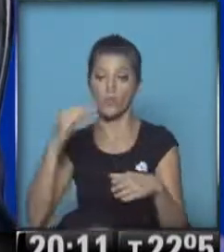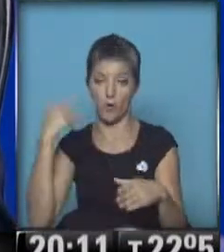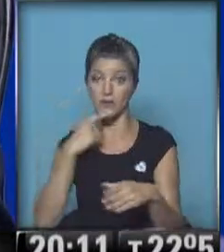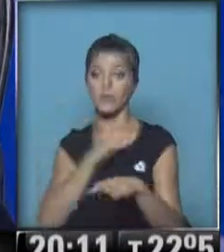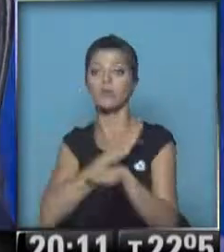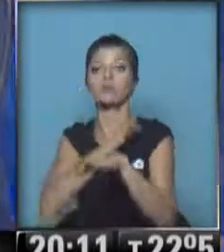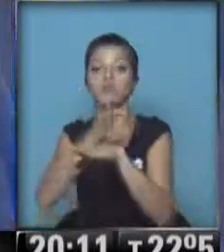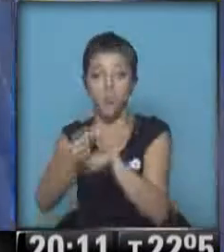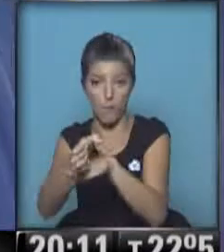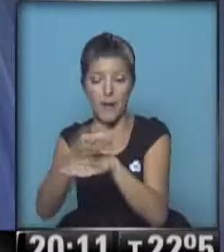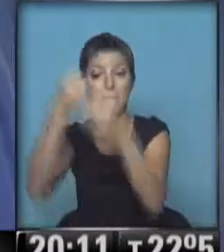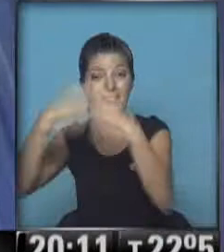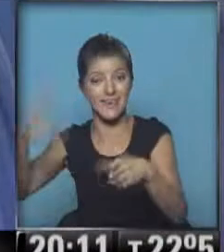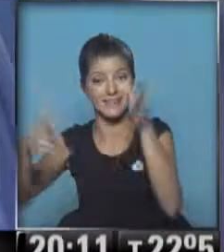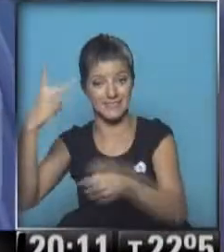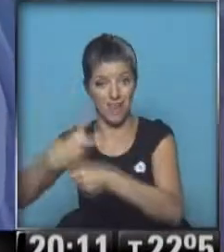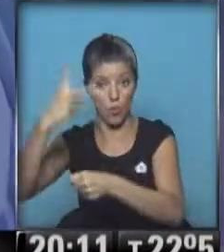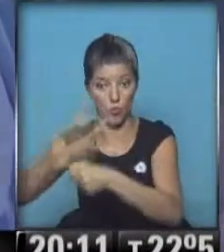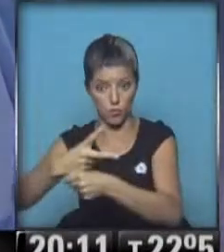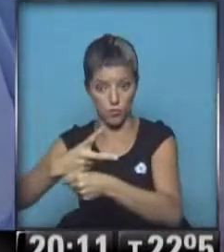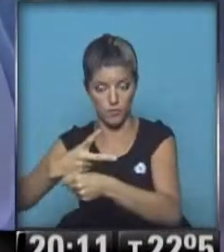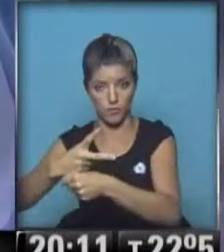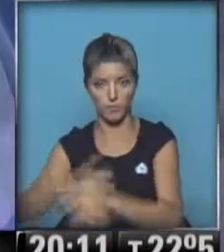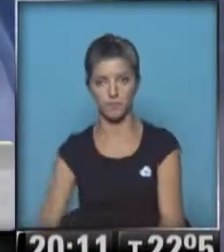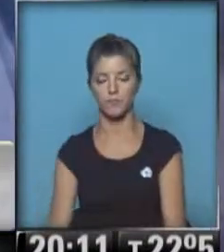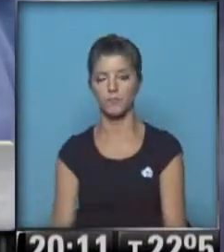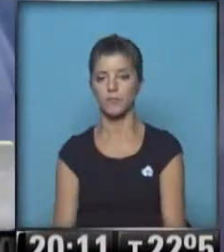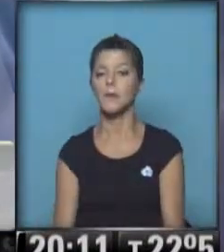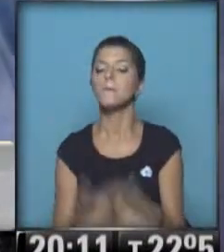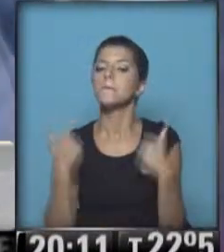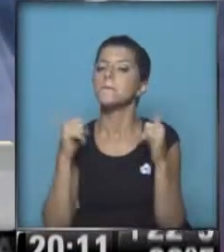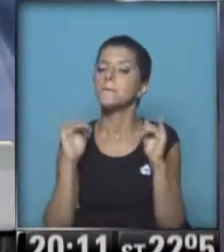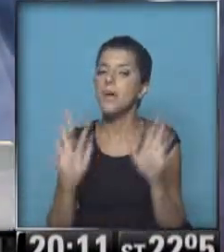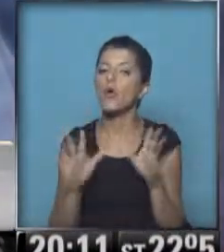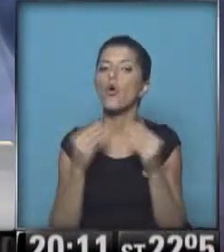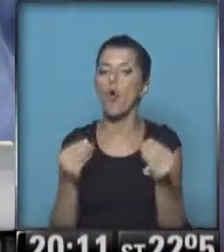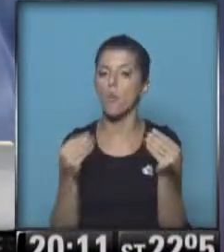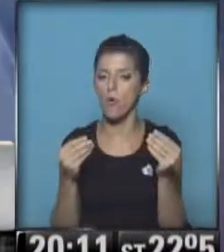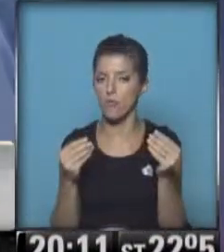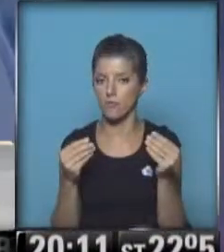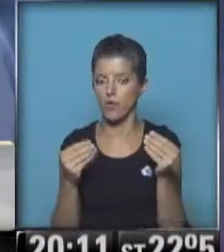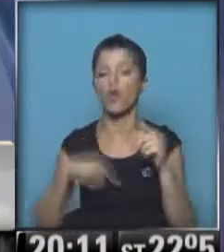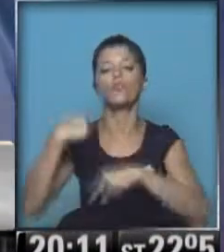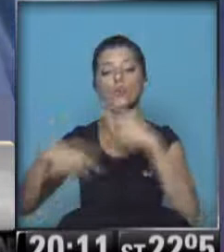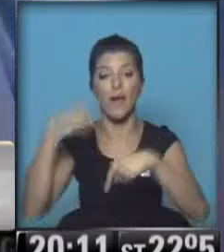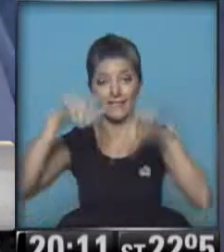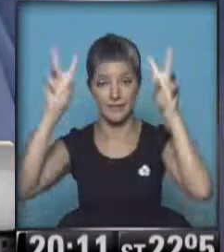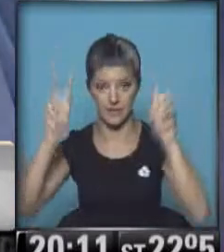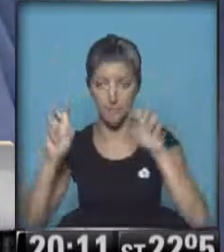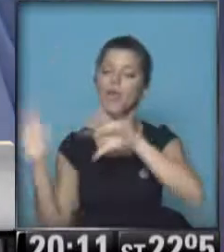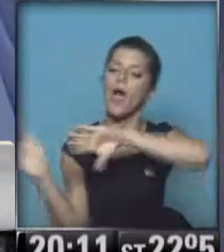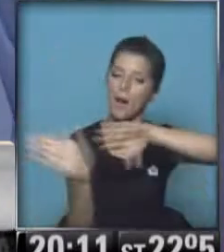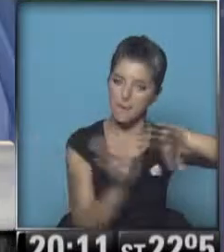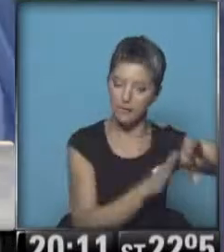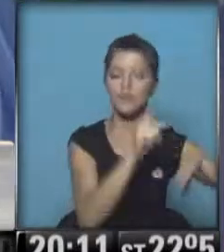manga para jugar el segundo tiempo de Superclásico. Pero, ¿cómo sigue la cuestión? Más allá de la apelación